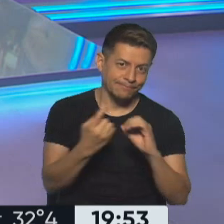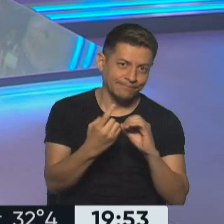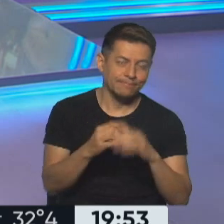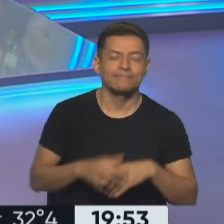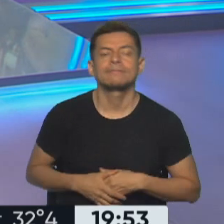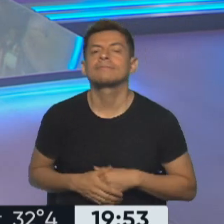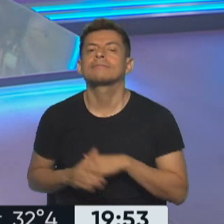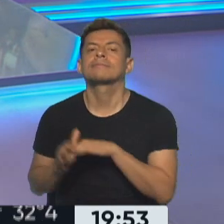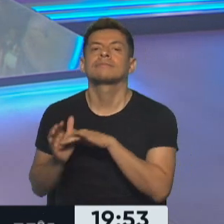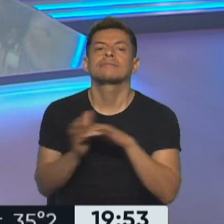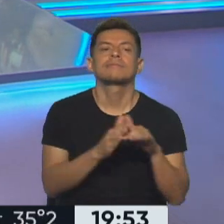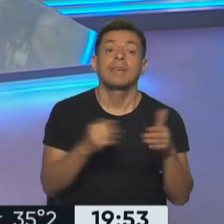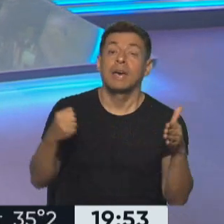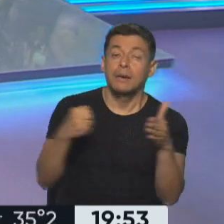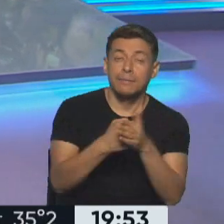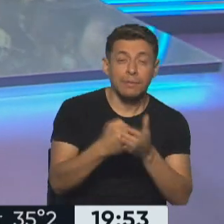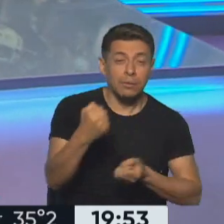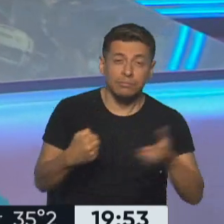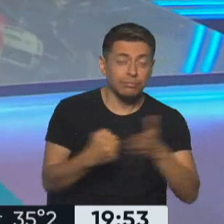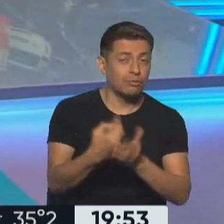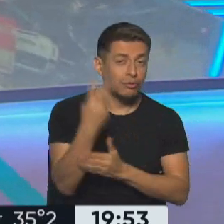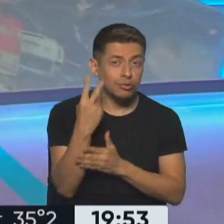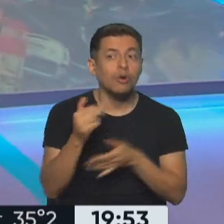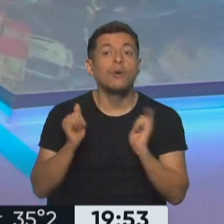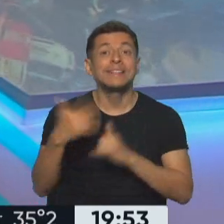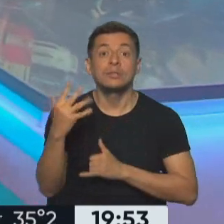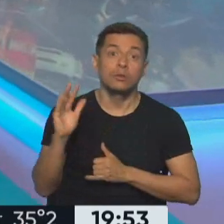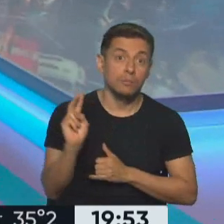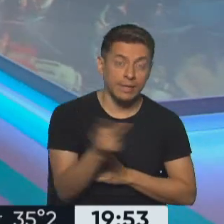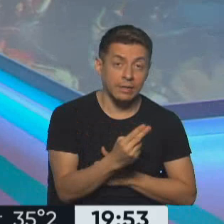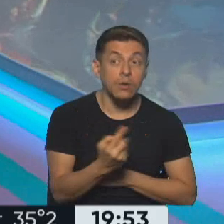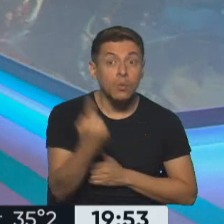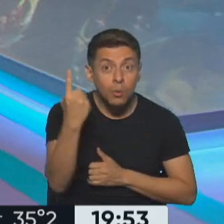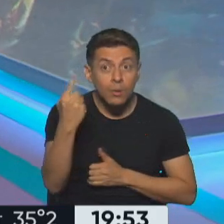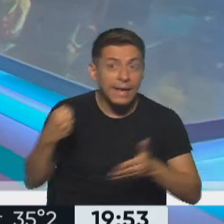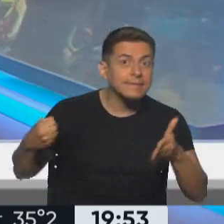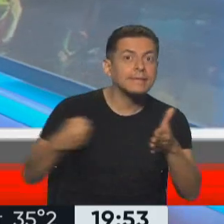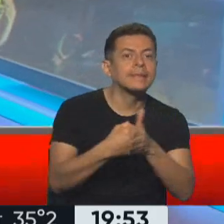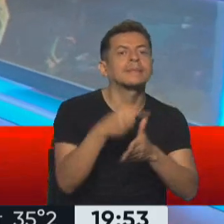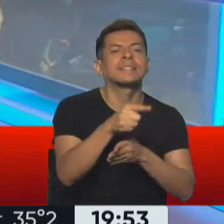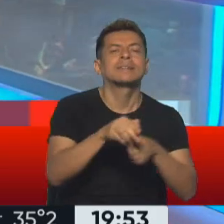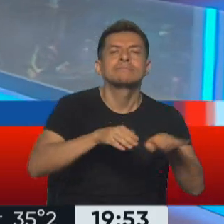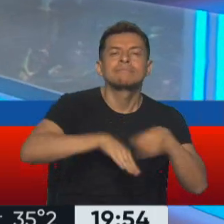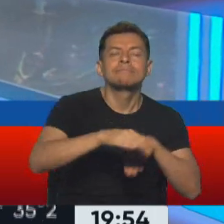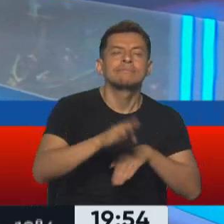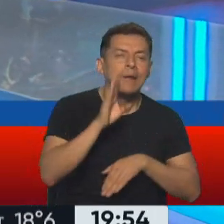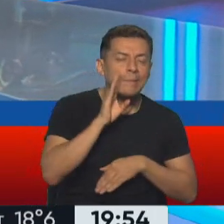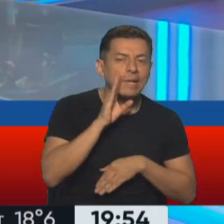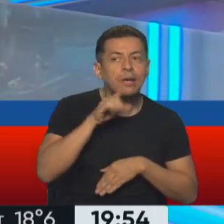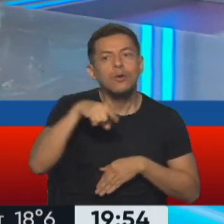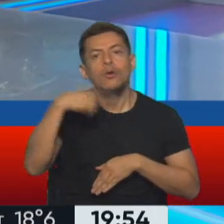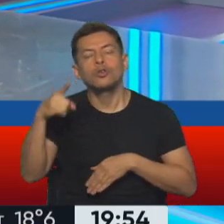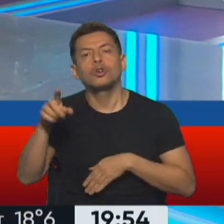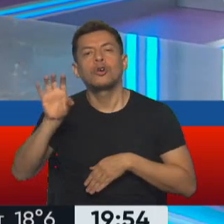dos accidentes fatales murieron cinco jóvenes uno de los accidentes ocurrió la panamericana el otro en la provincia